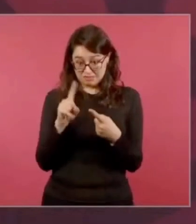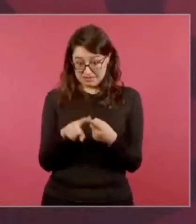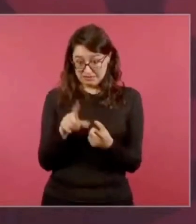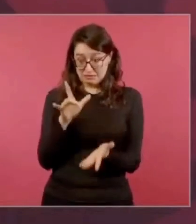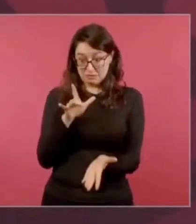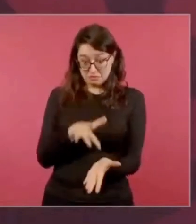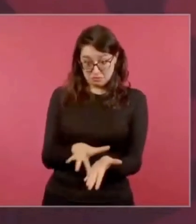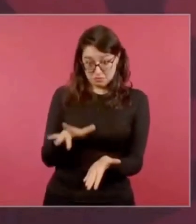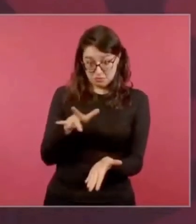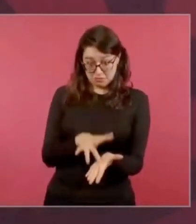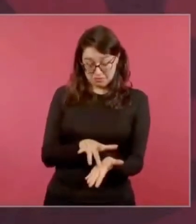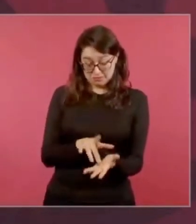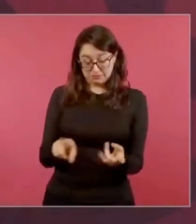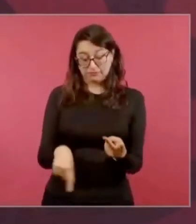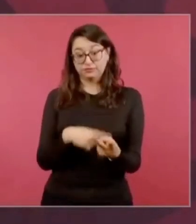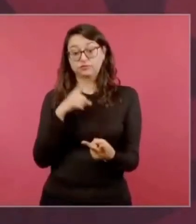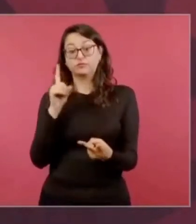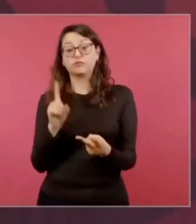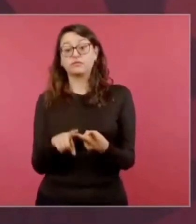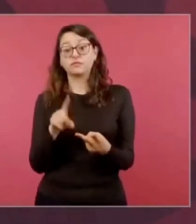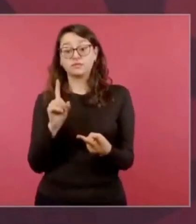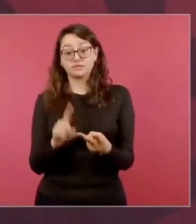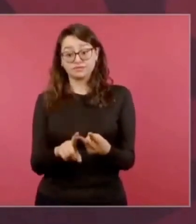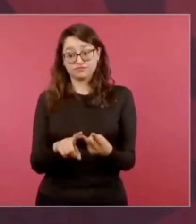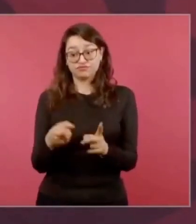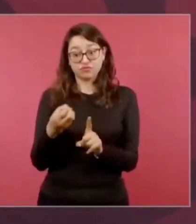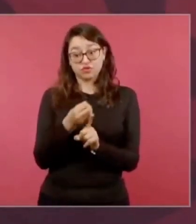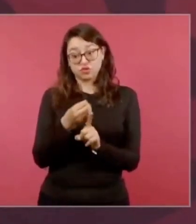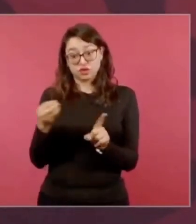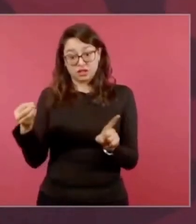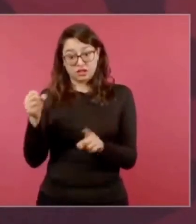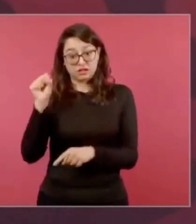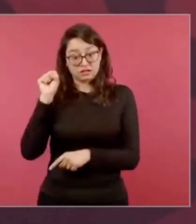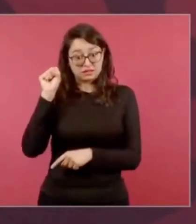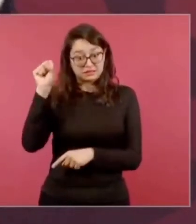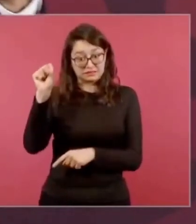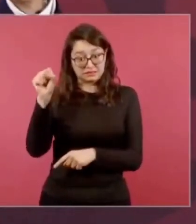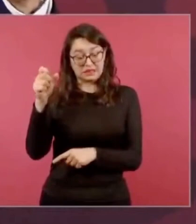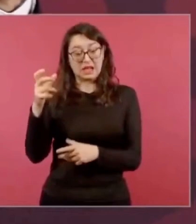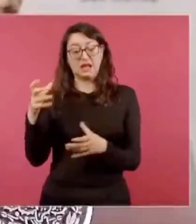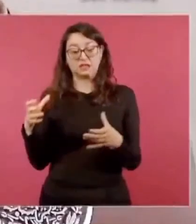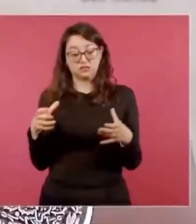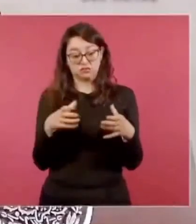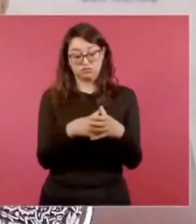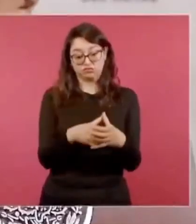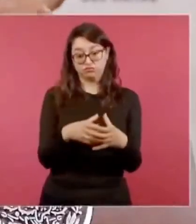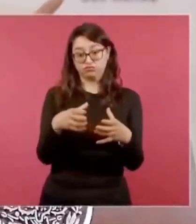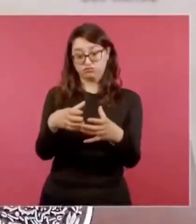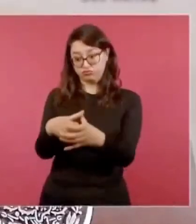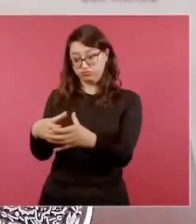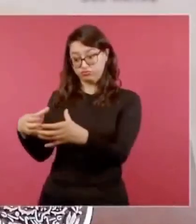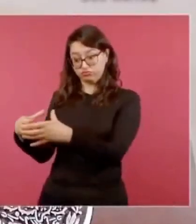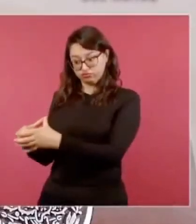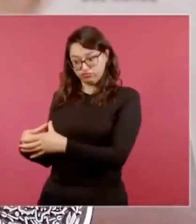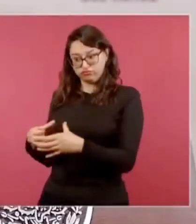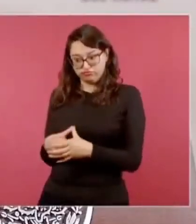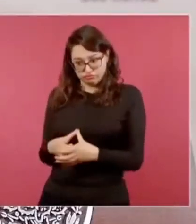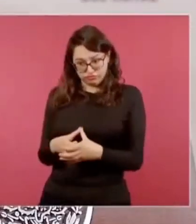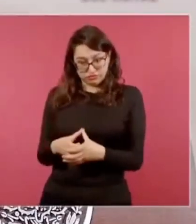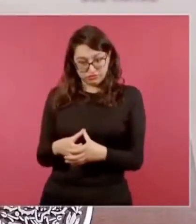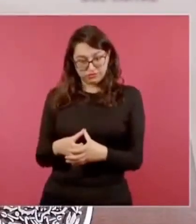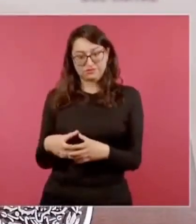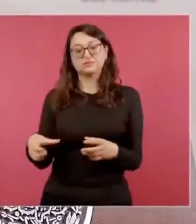en la CNC, en la CTM, que surgen en ese sexenio, pues lleva a